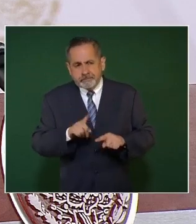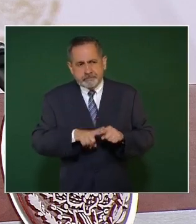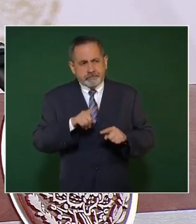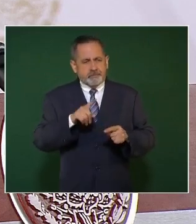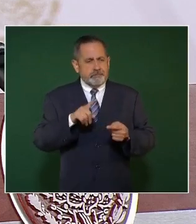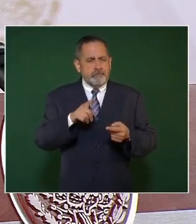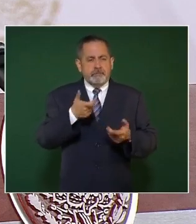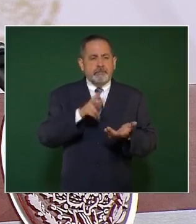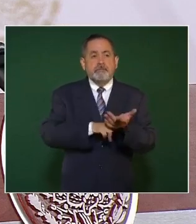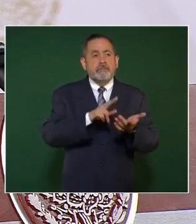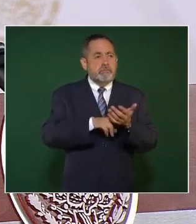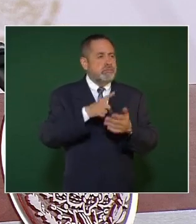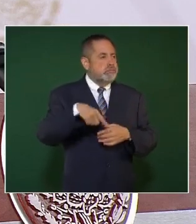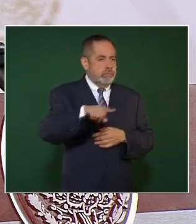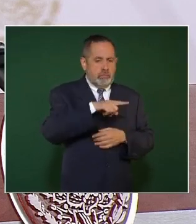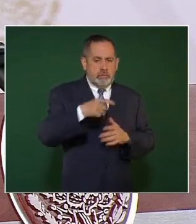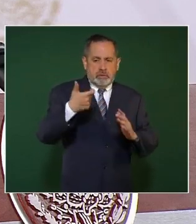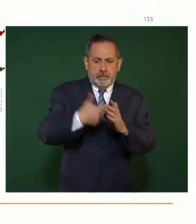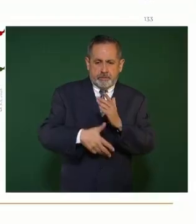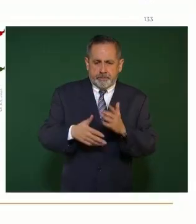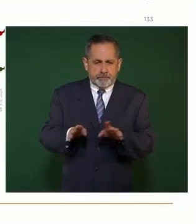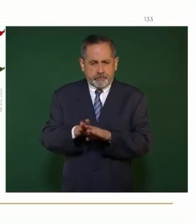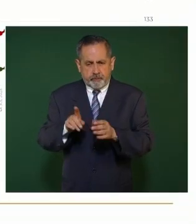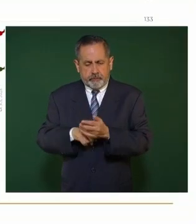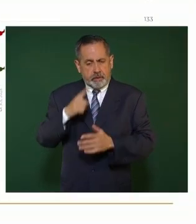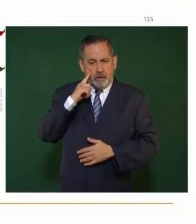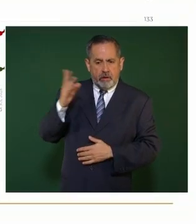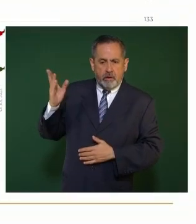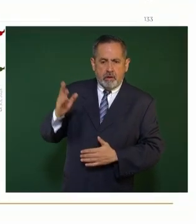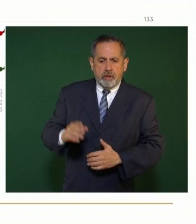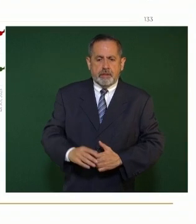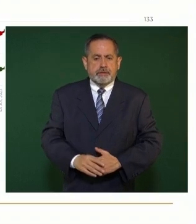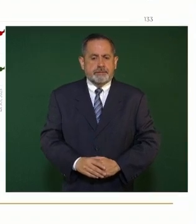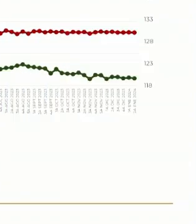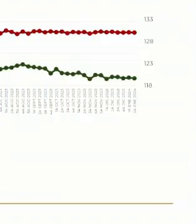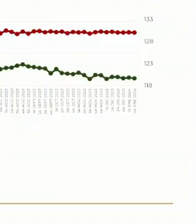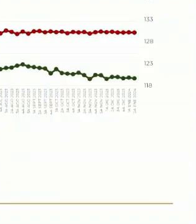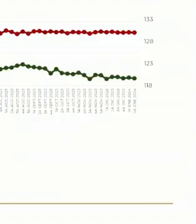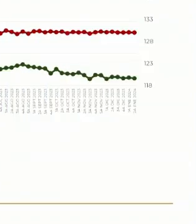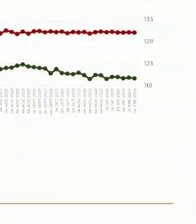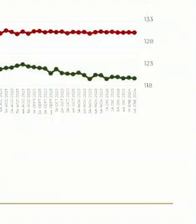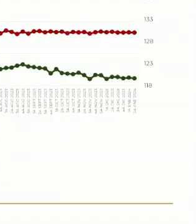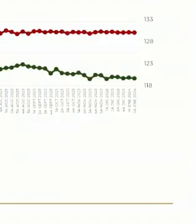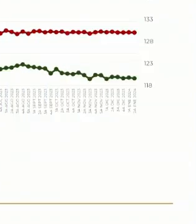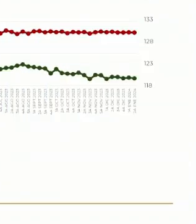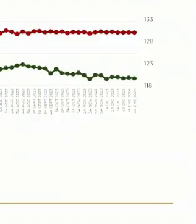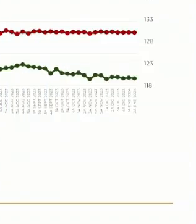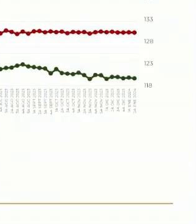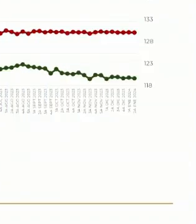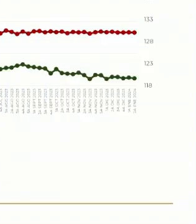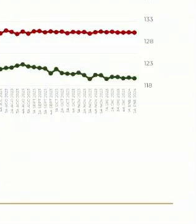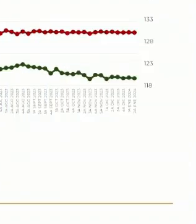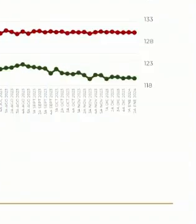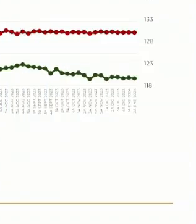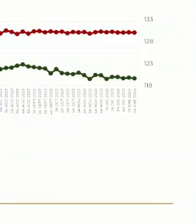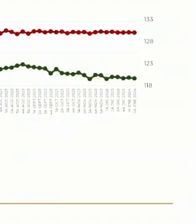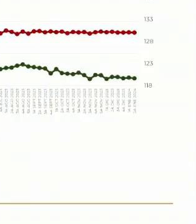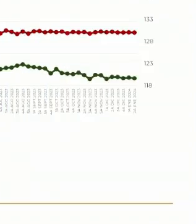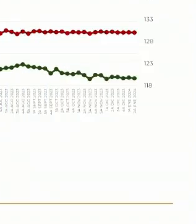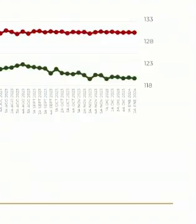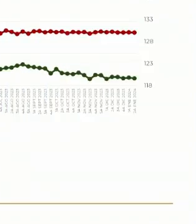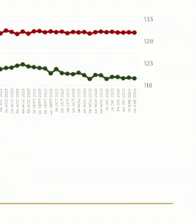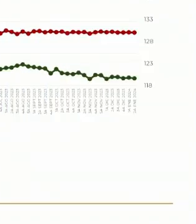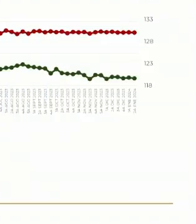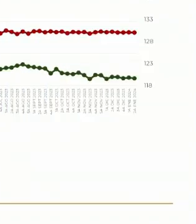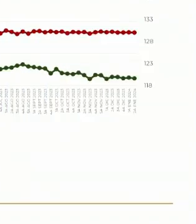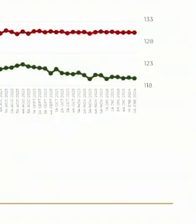de esta canasta ya es, como podemos ver en ambos casos, en la línea roja sobre todo, así como en la verde, en los bajos